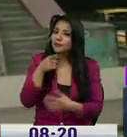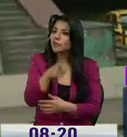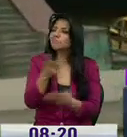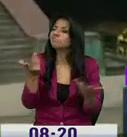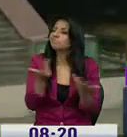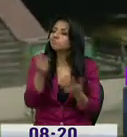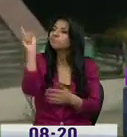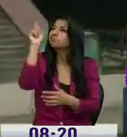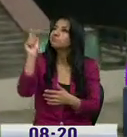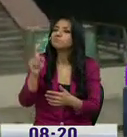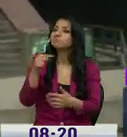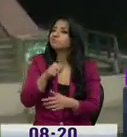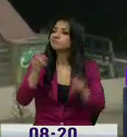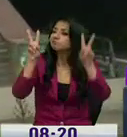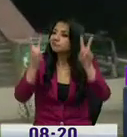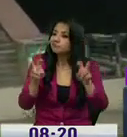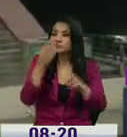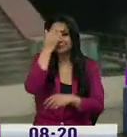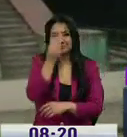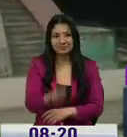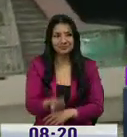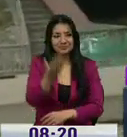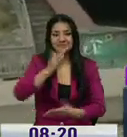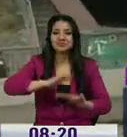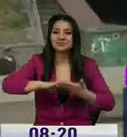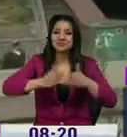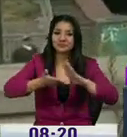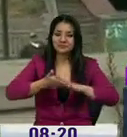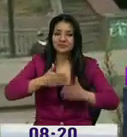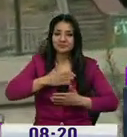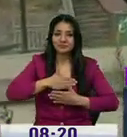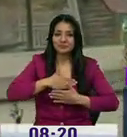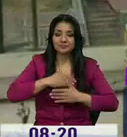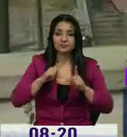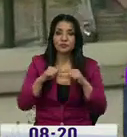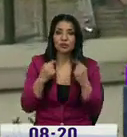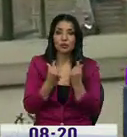trata el mural. Buen día con toda la comunidad, soy del